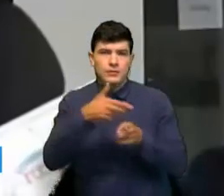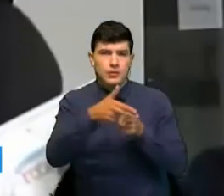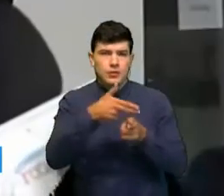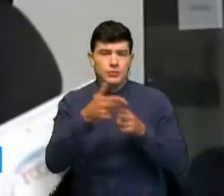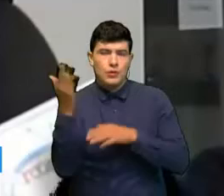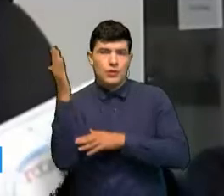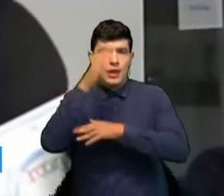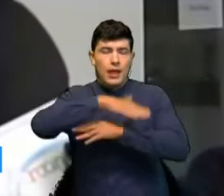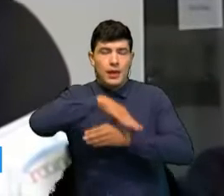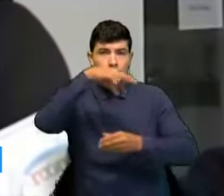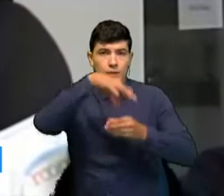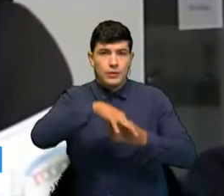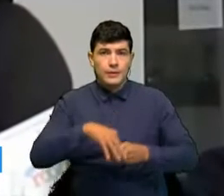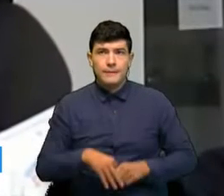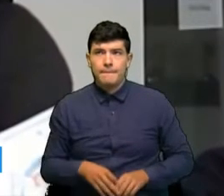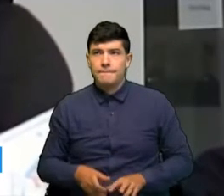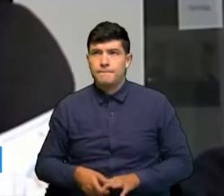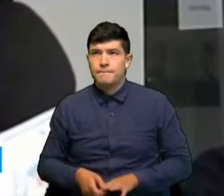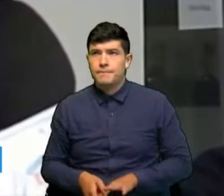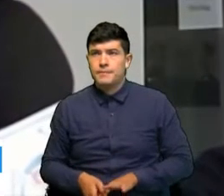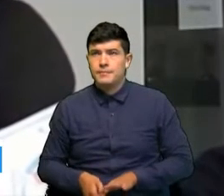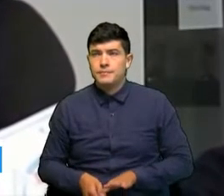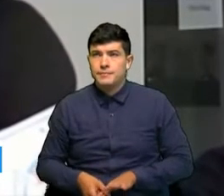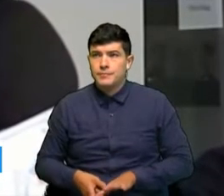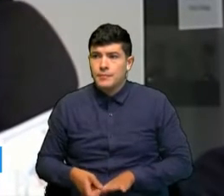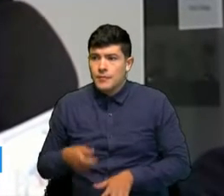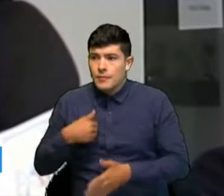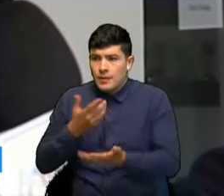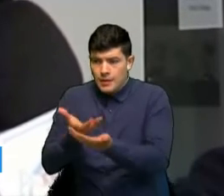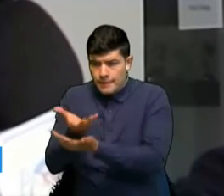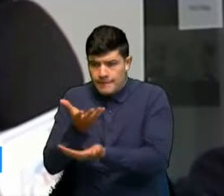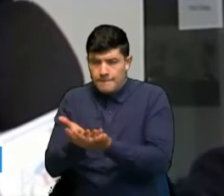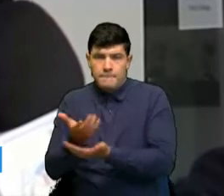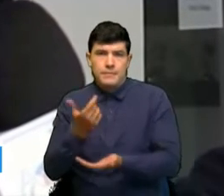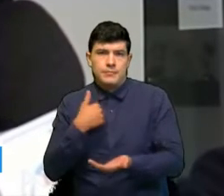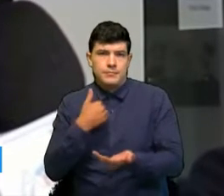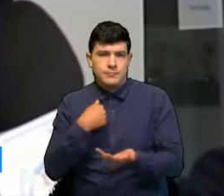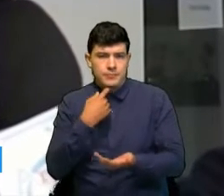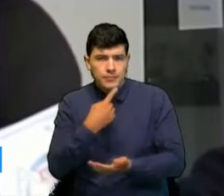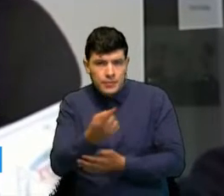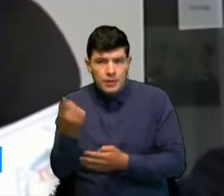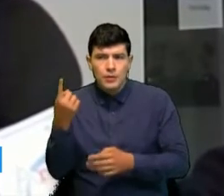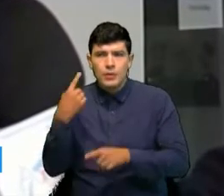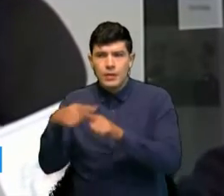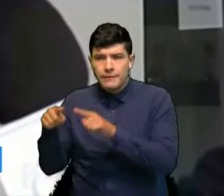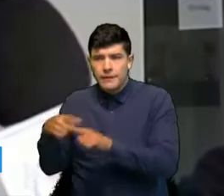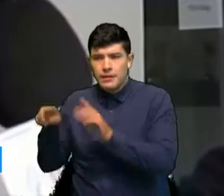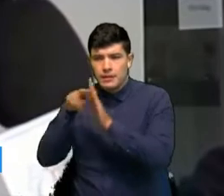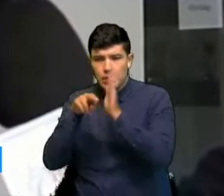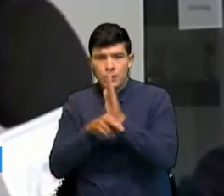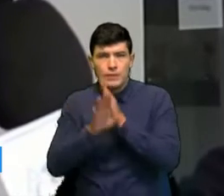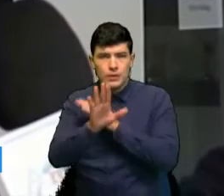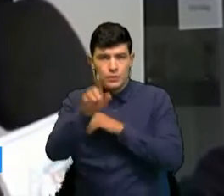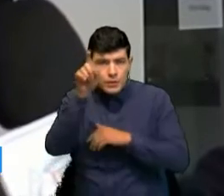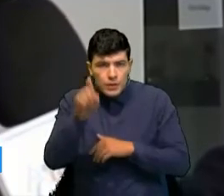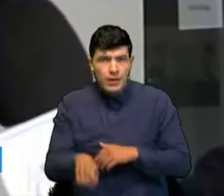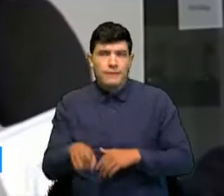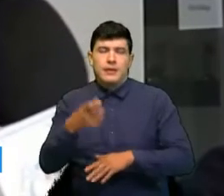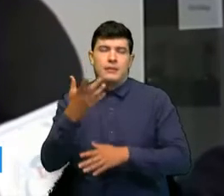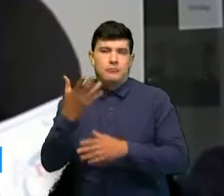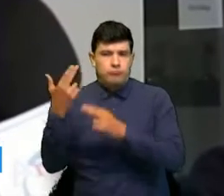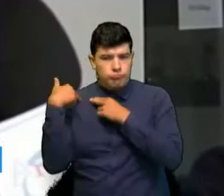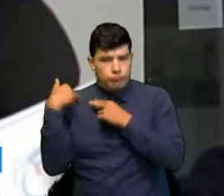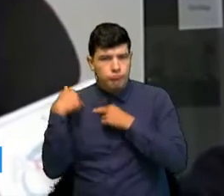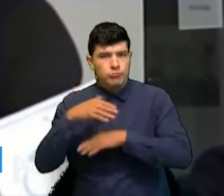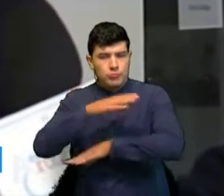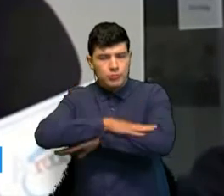electorales. Para allí recomendarles y sugerirles ciertas medidas que deben tomar, ciertos comportamientos que